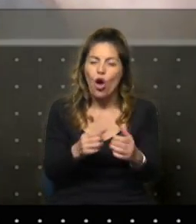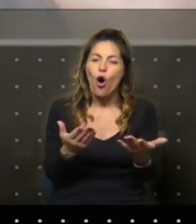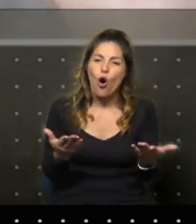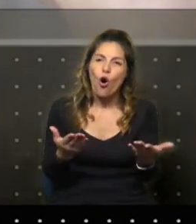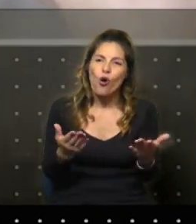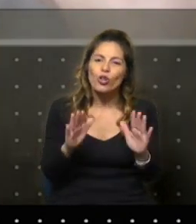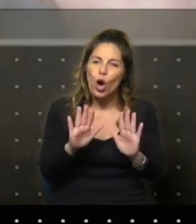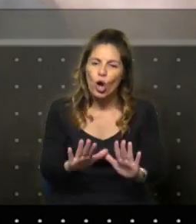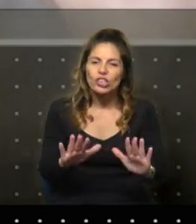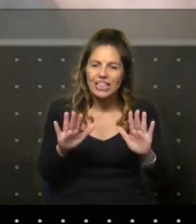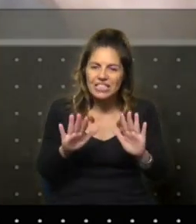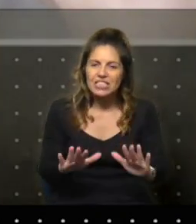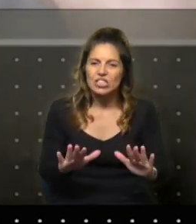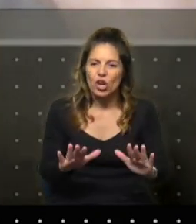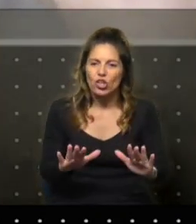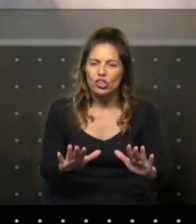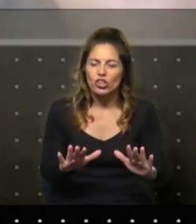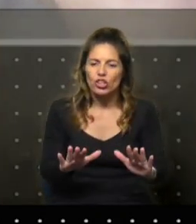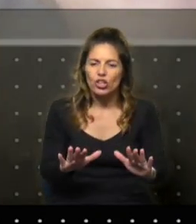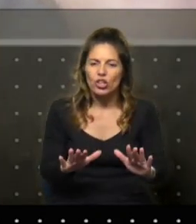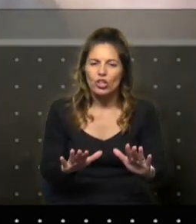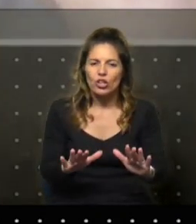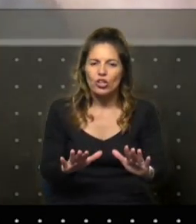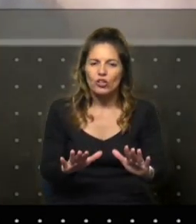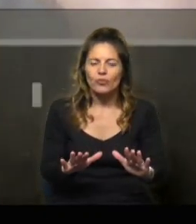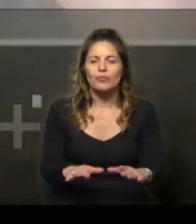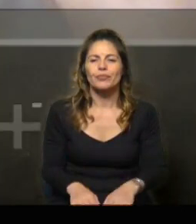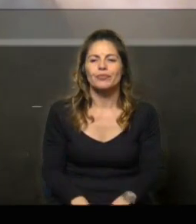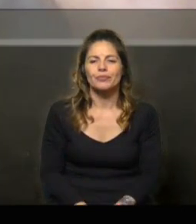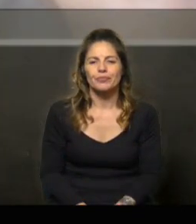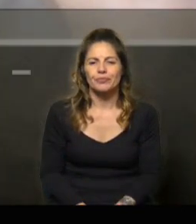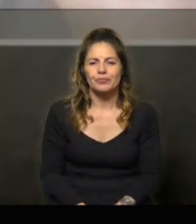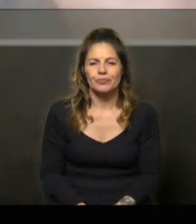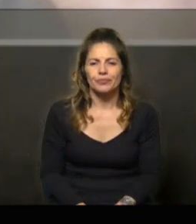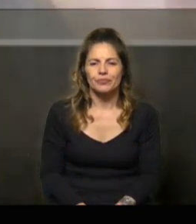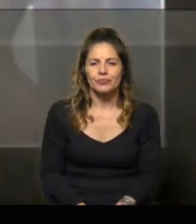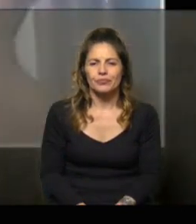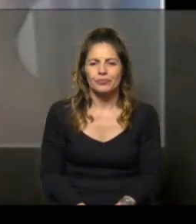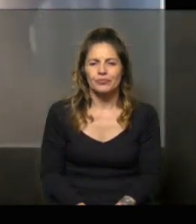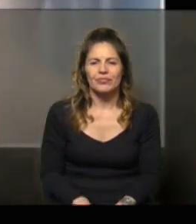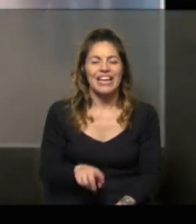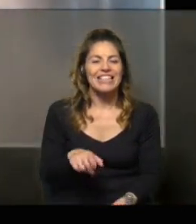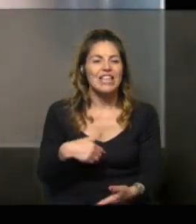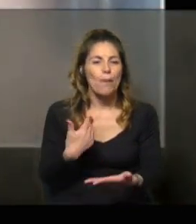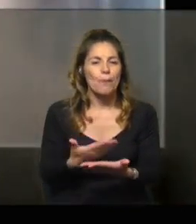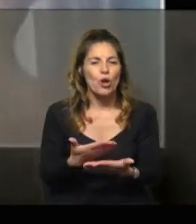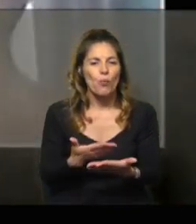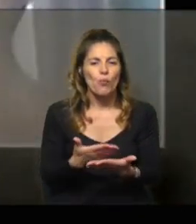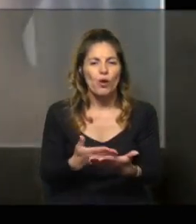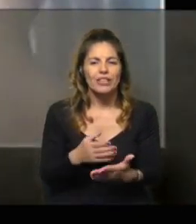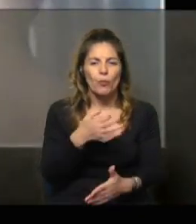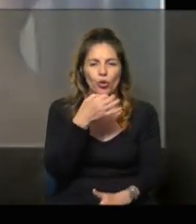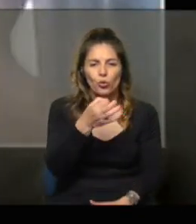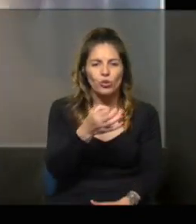cierta contención de los estamentos políticos más tradicionales bueno esas propuestas tienen como tú dices